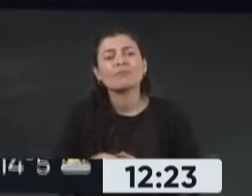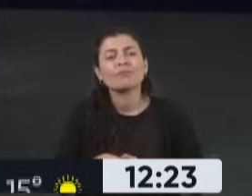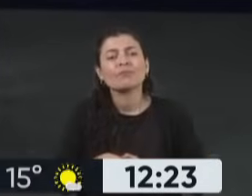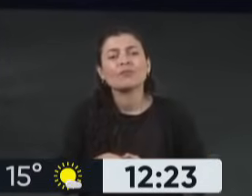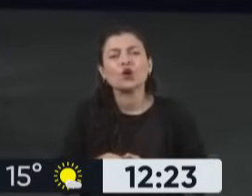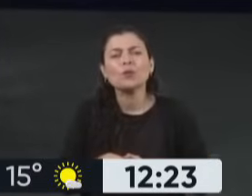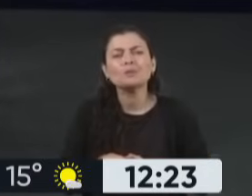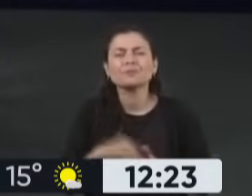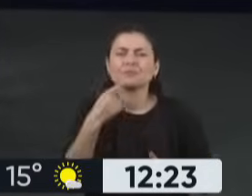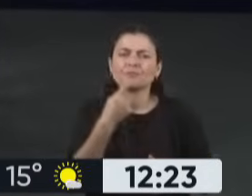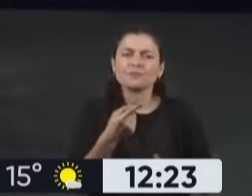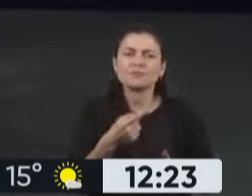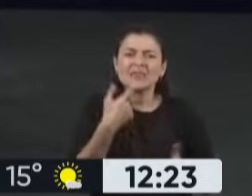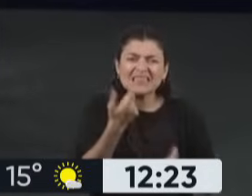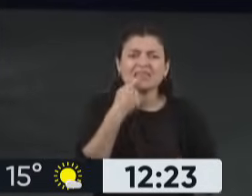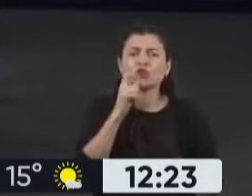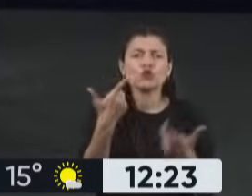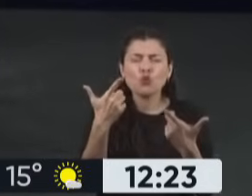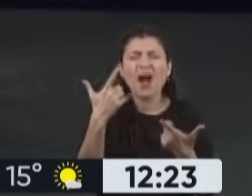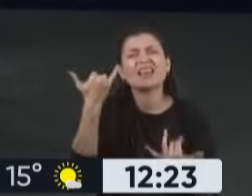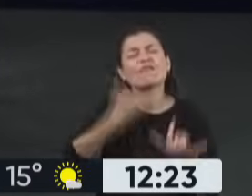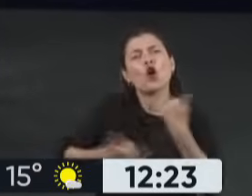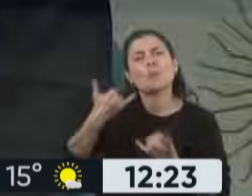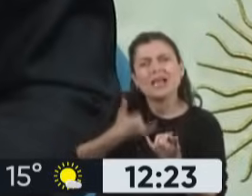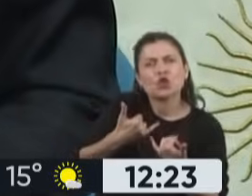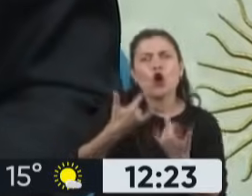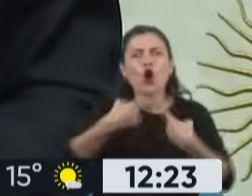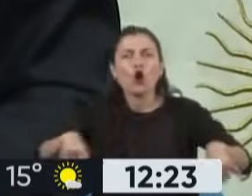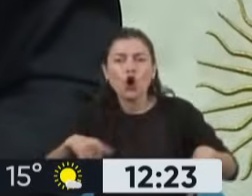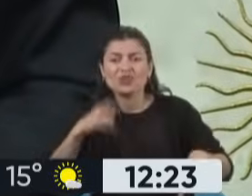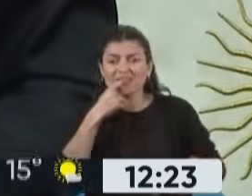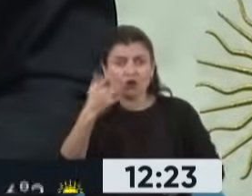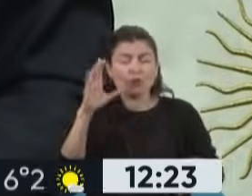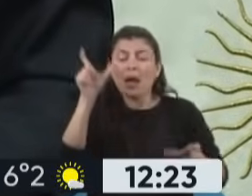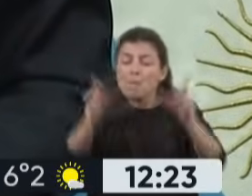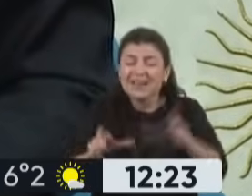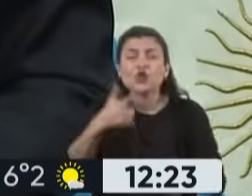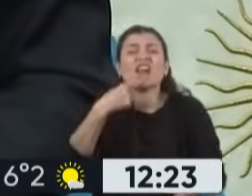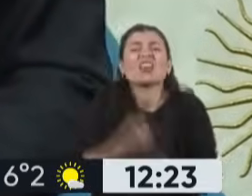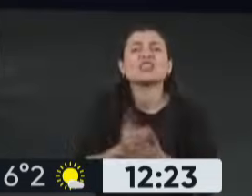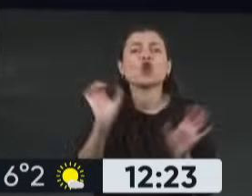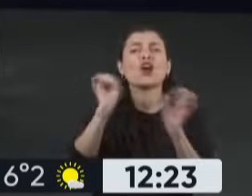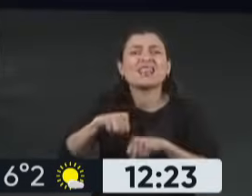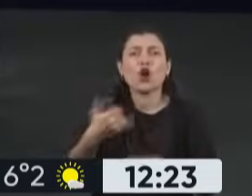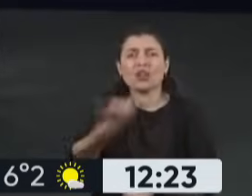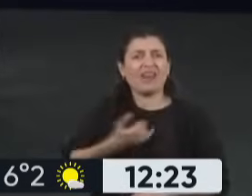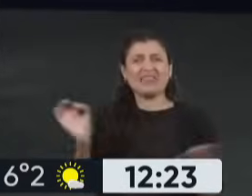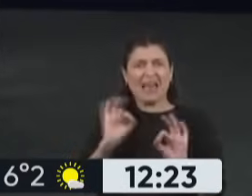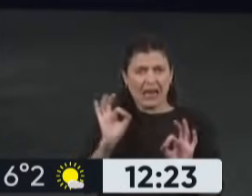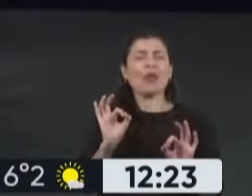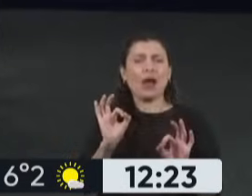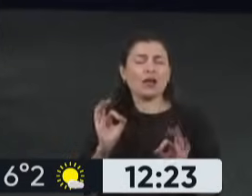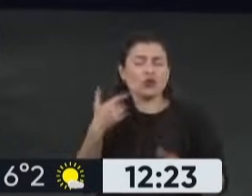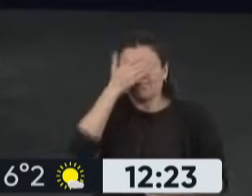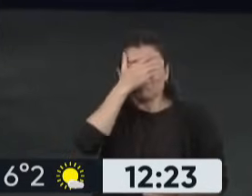tengo. Y eso es muy importante. Claro. Por eso la suba de los umbrales y derogar los regímenes informativos. Por eso digo, los dos primeros